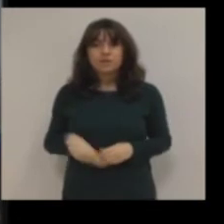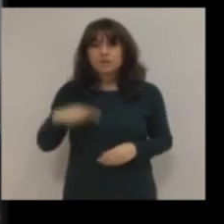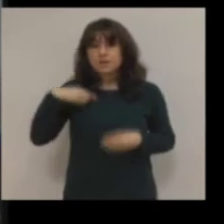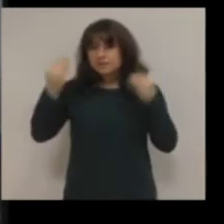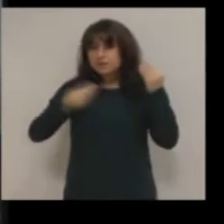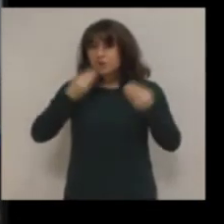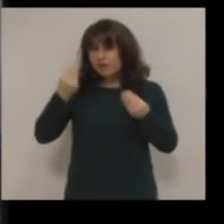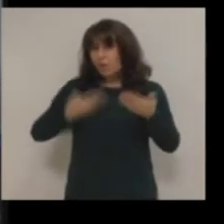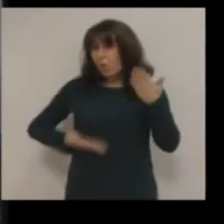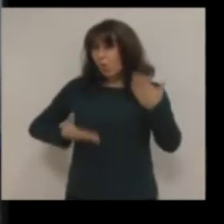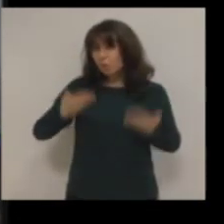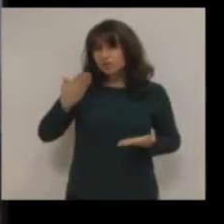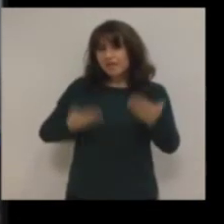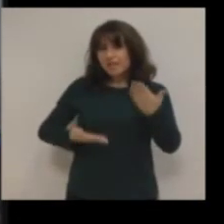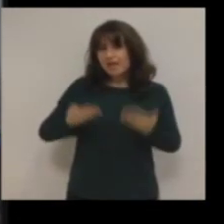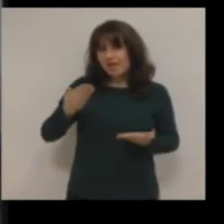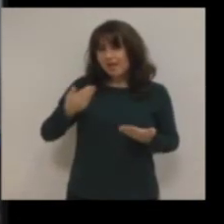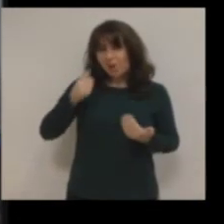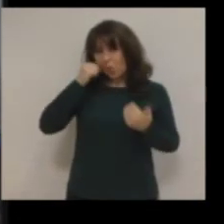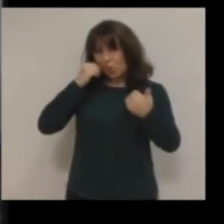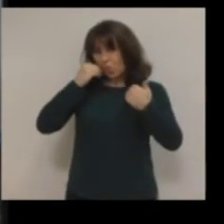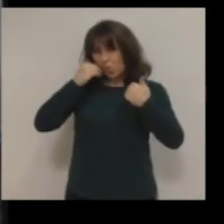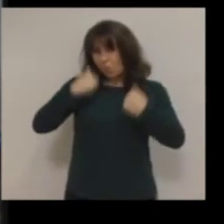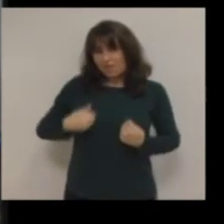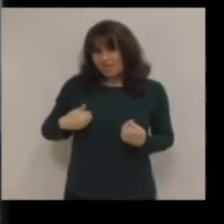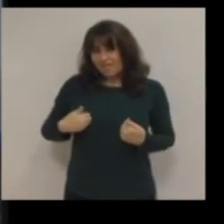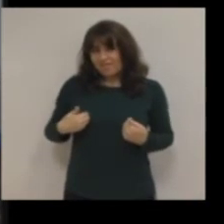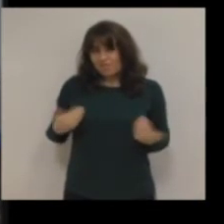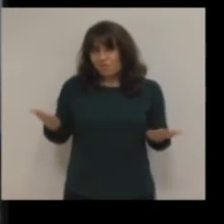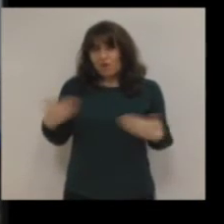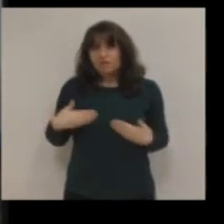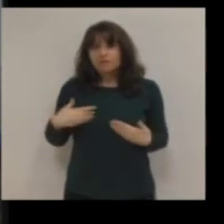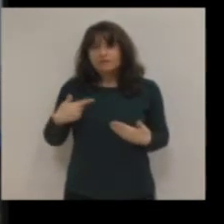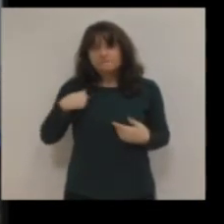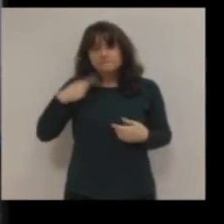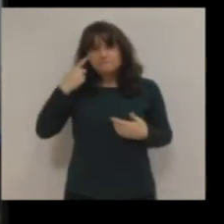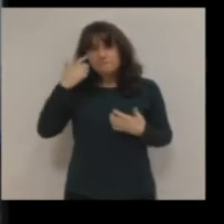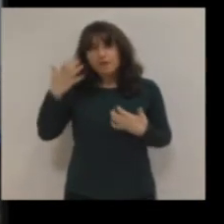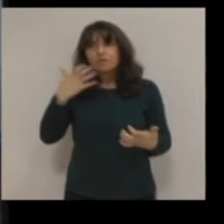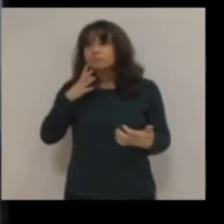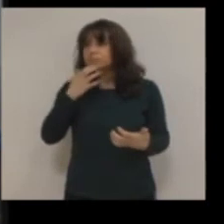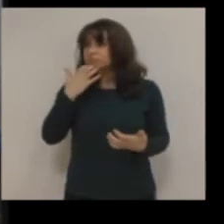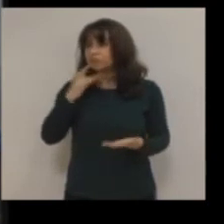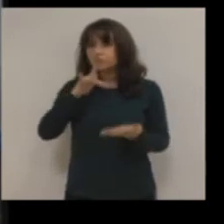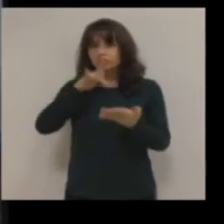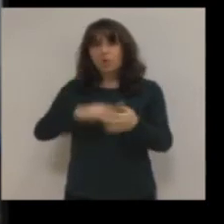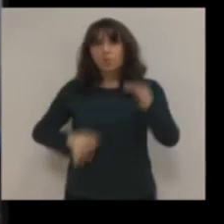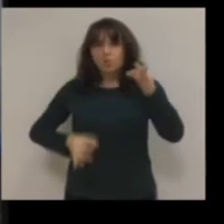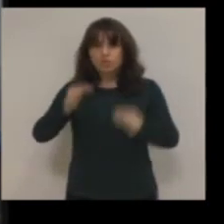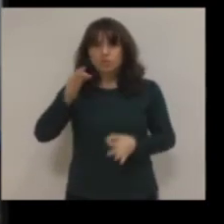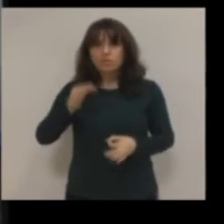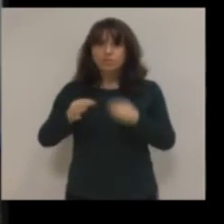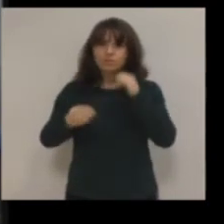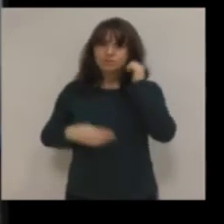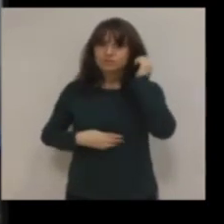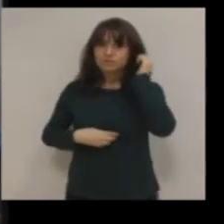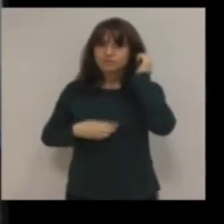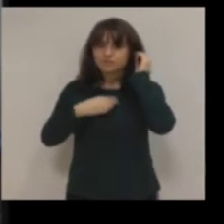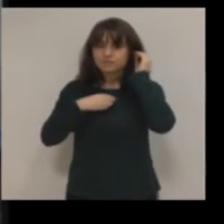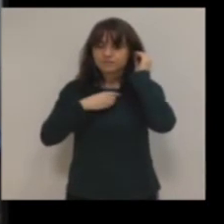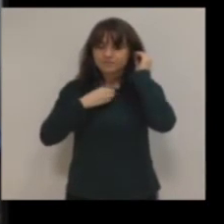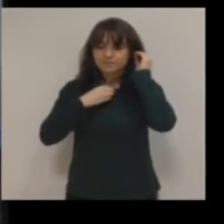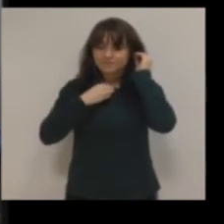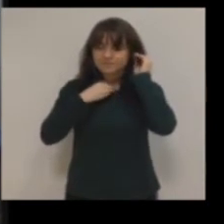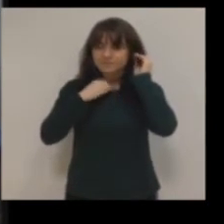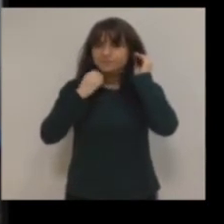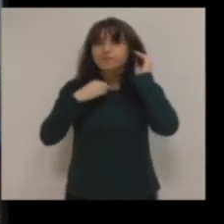sea, quiero decir, Hombre, no. a ver, a mí me llama mucho la atención que cuando tú vas a un juicio como parte activa de ese